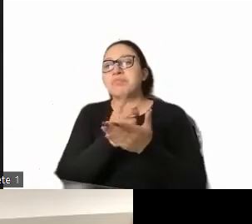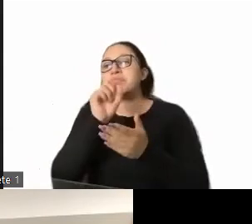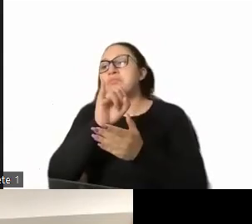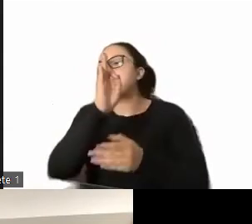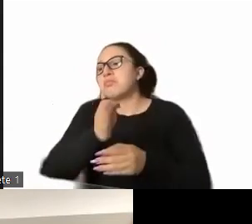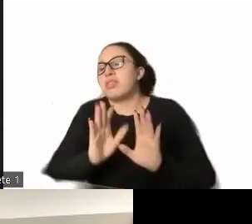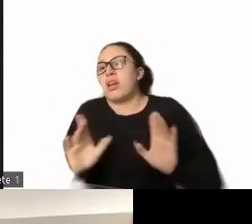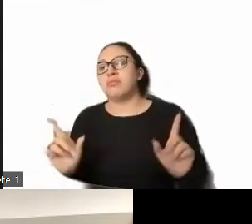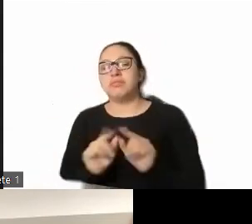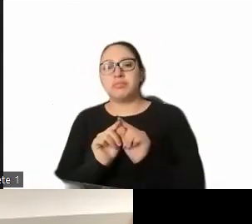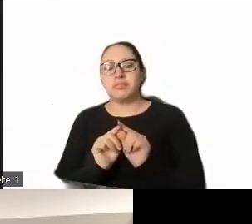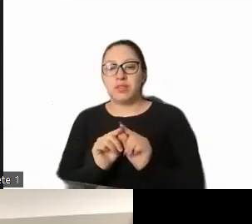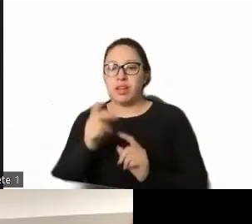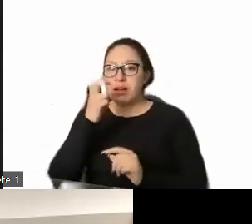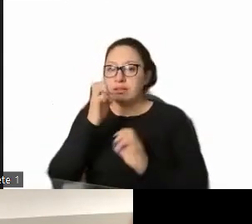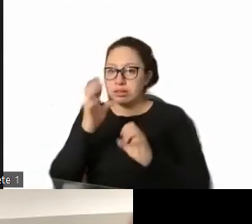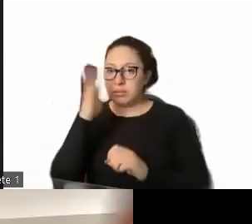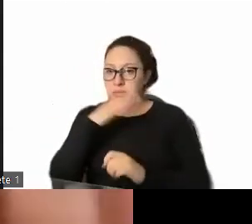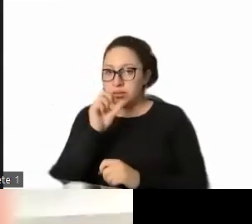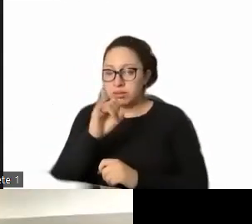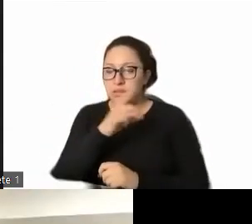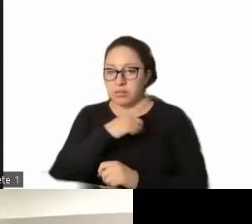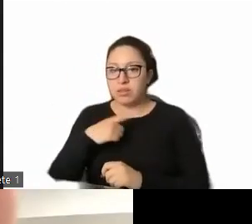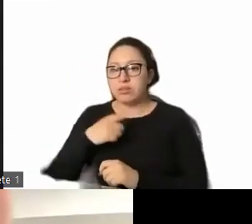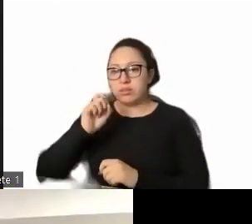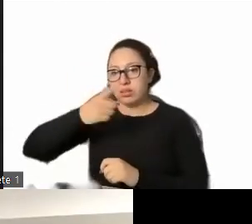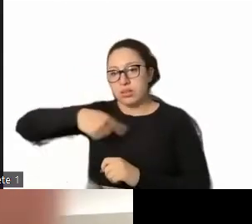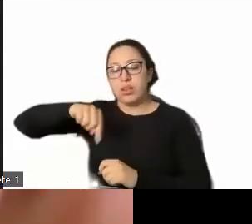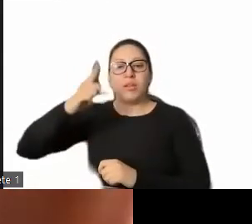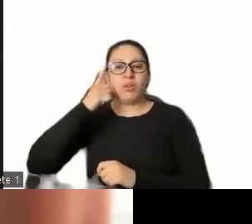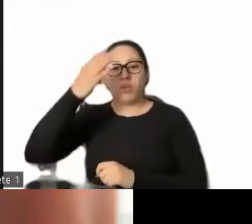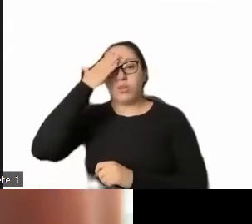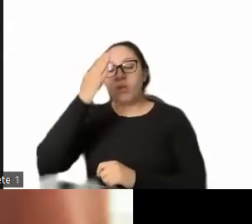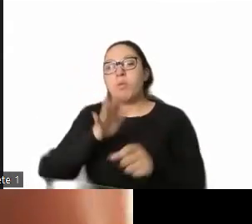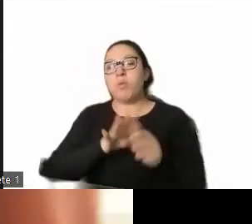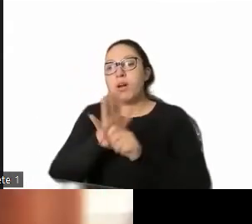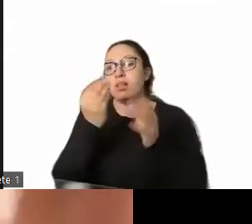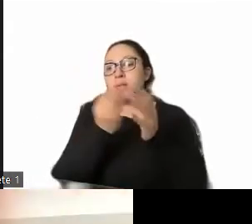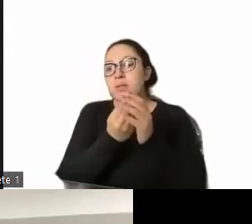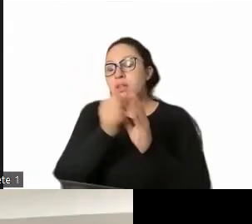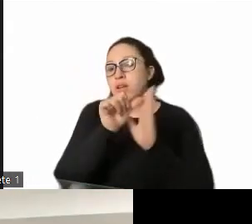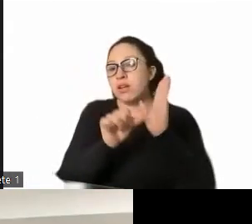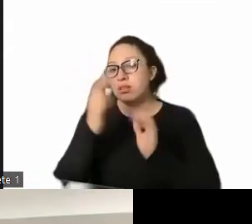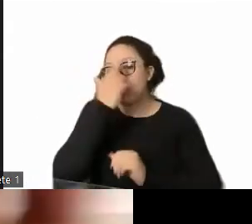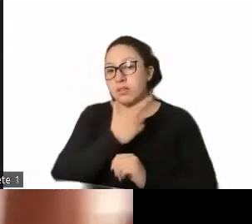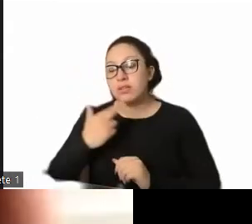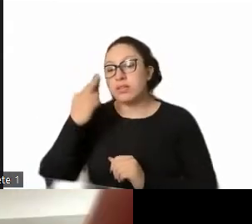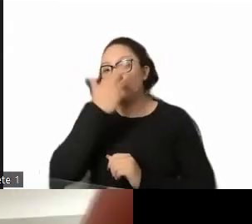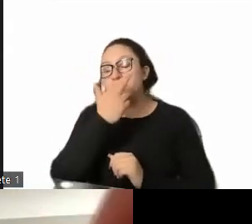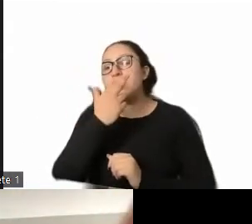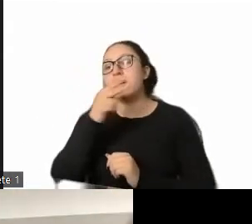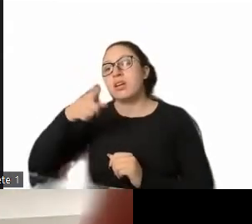incorrecto, porque tendríamos que conocer las y los diputados integrantes de esta comisión para poder emitir esta opinión de manera precisa, cuál